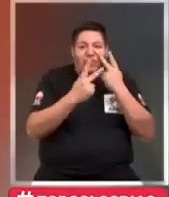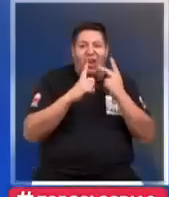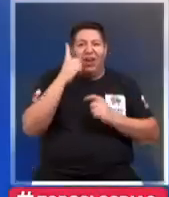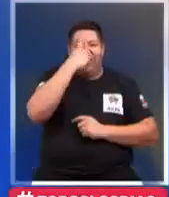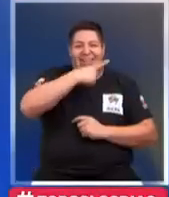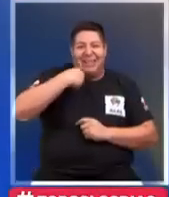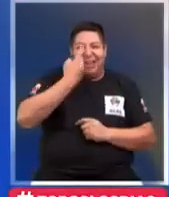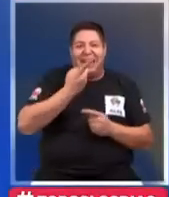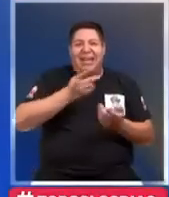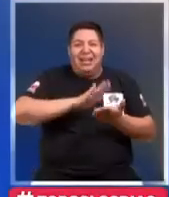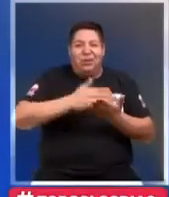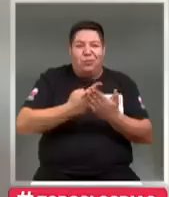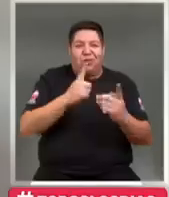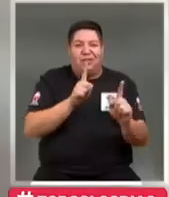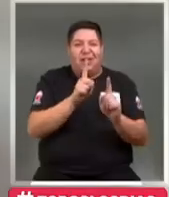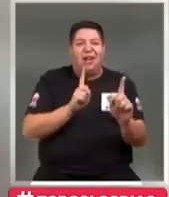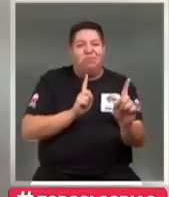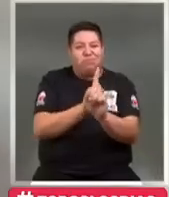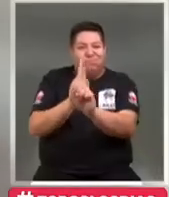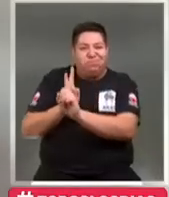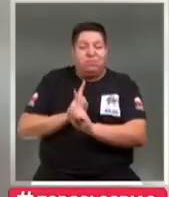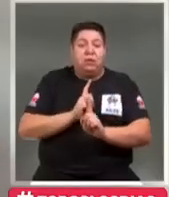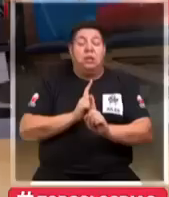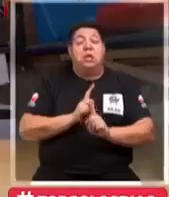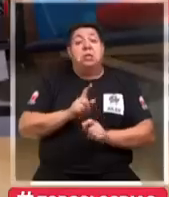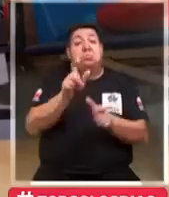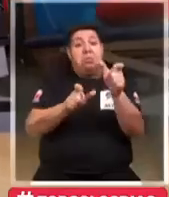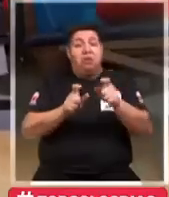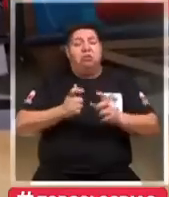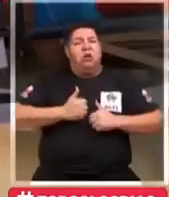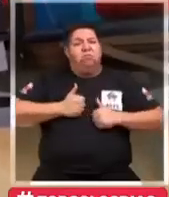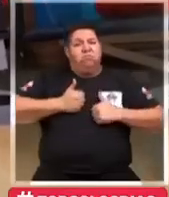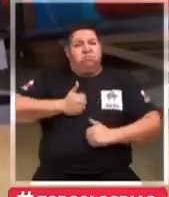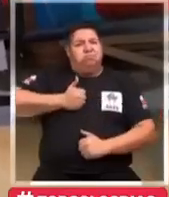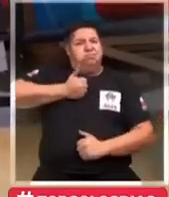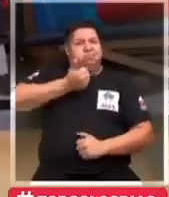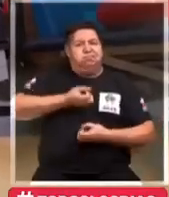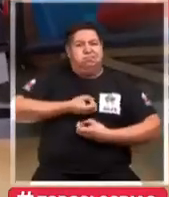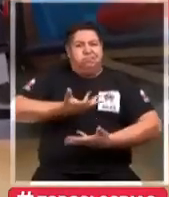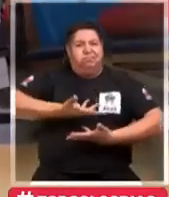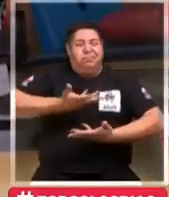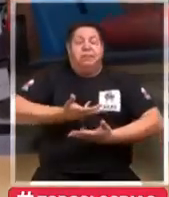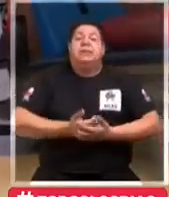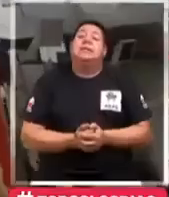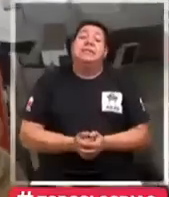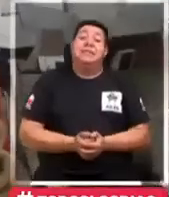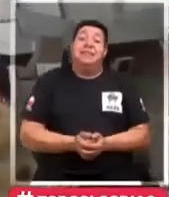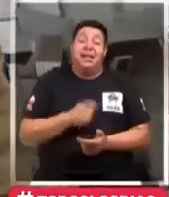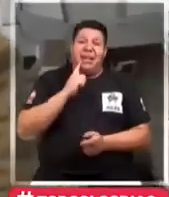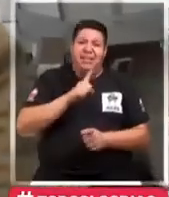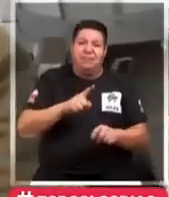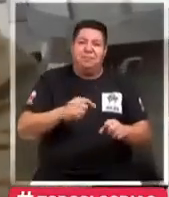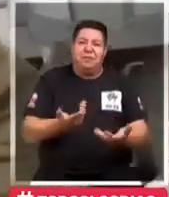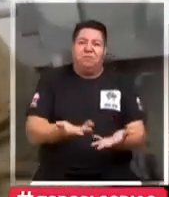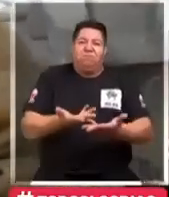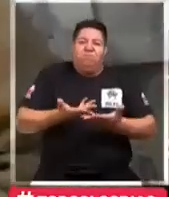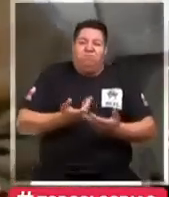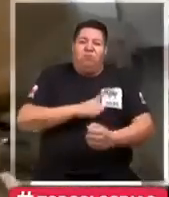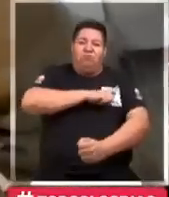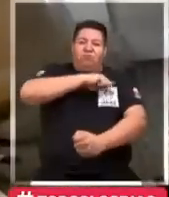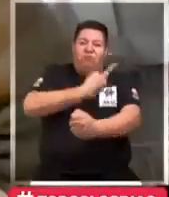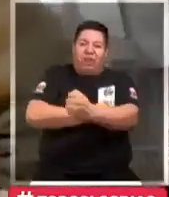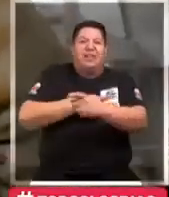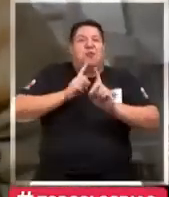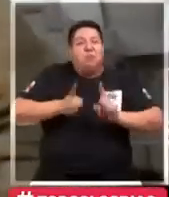con cómo te tratan, dando lo mejor de ellos. Ya, dale. Eso me dio la fuerza de poder